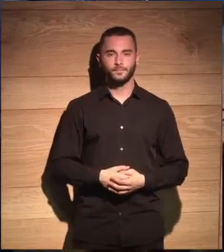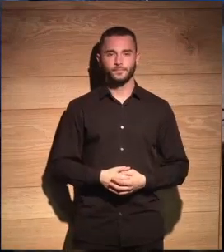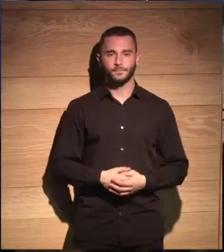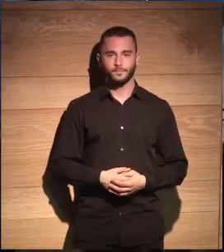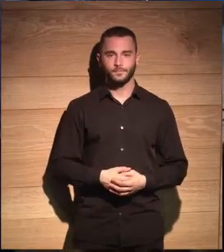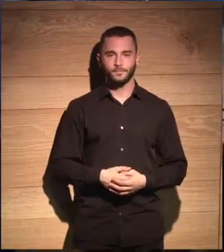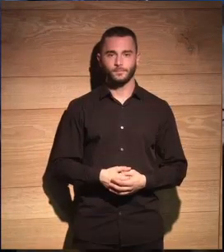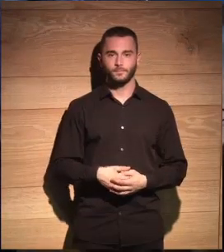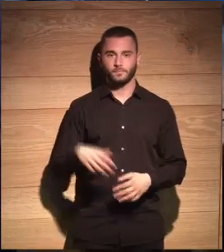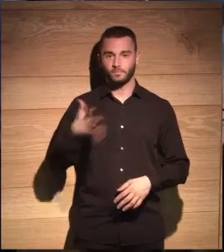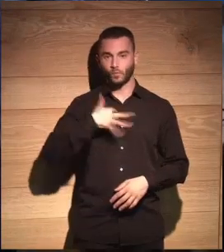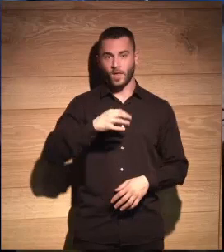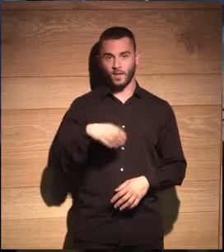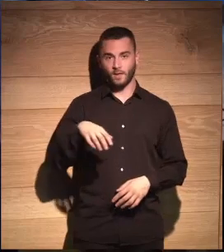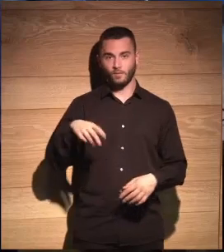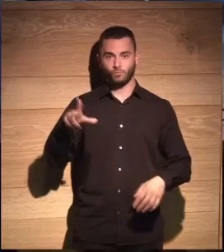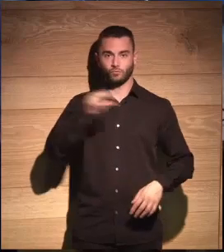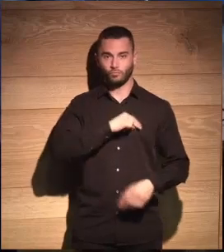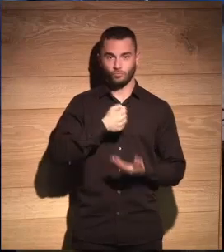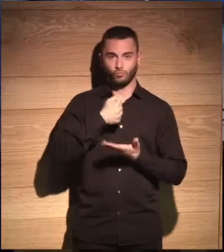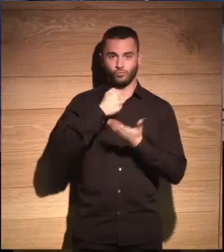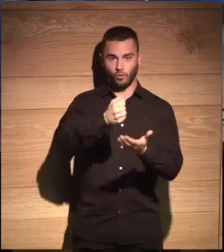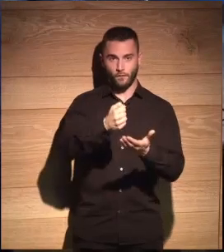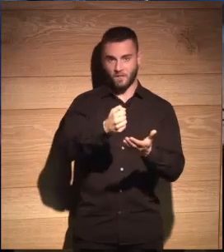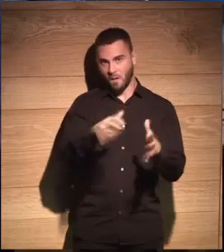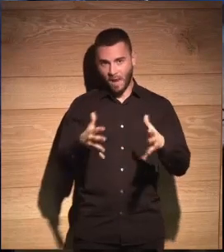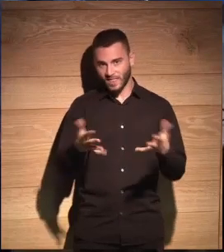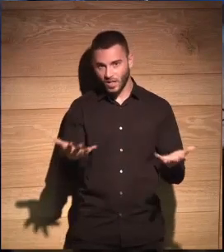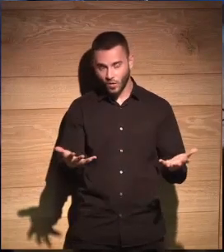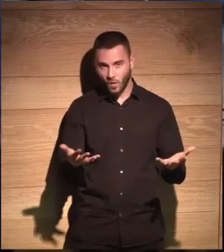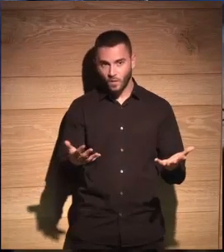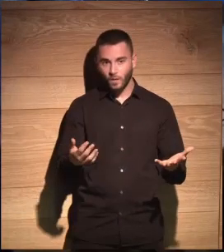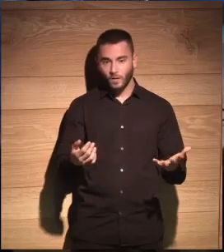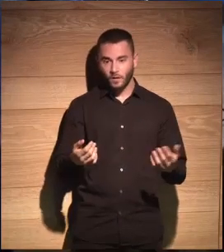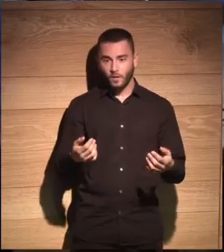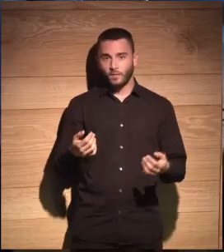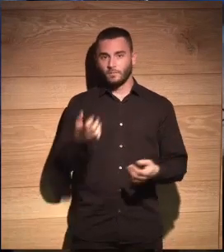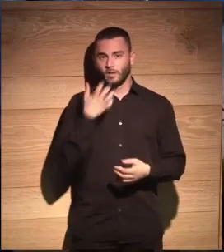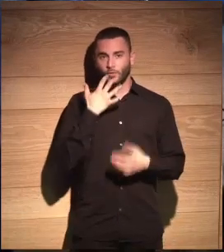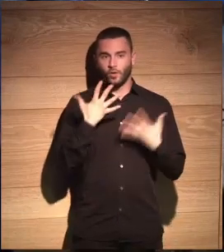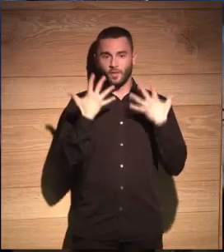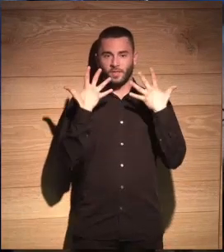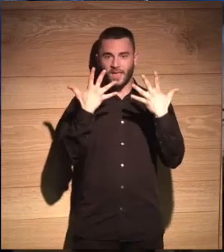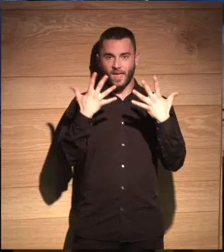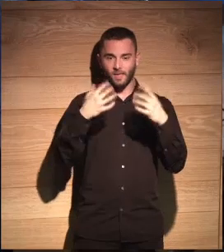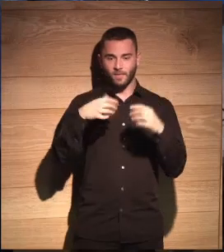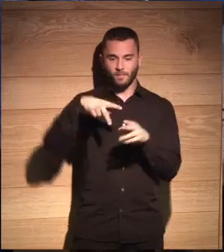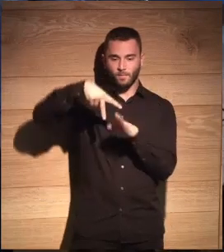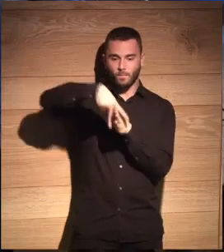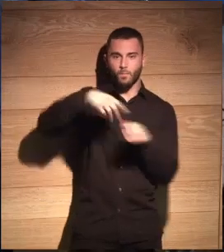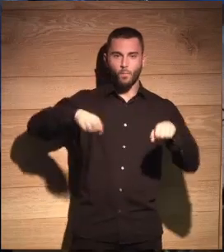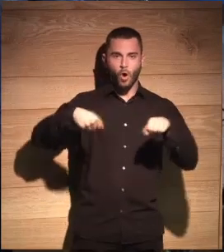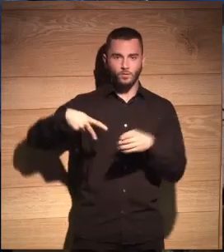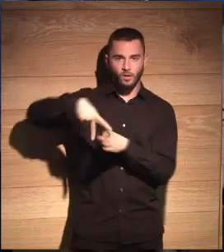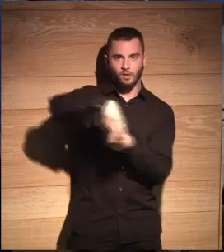Puede ser un trofeo como un trofeo platino, ¿no? Sí. Esto, como que igual que te hacen hacer absurdeces de dar 10 vueltas derrapando con la moto, pues pásatelo en